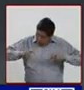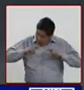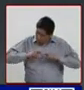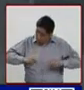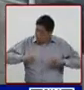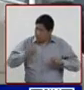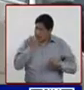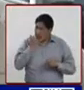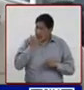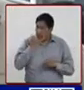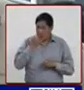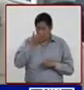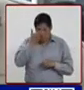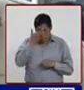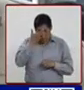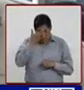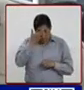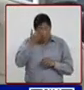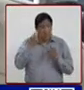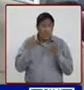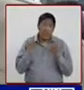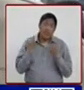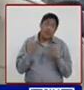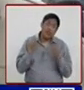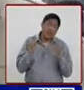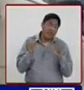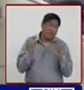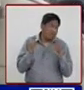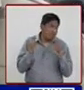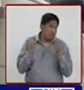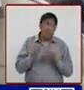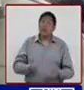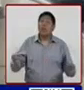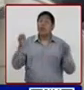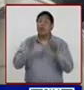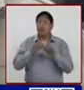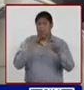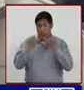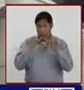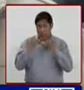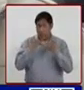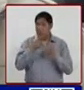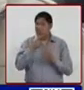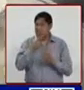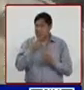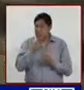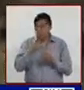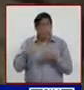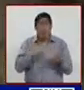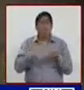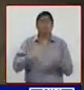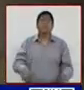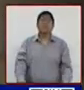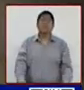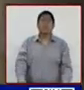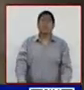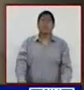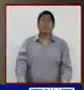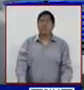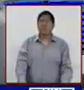preliminares. Se está tratando de sacar mayor información para dar con los autores del hecho.